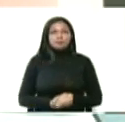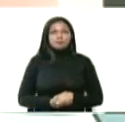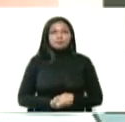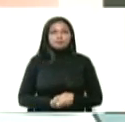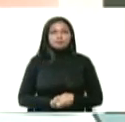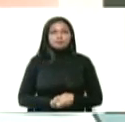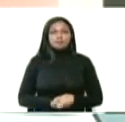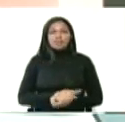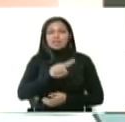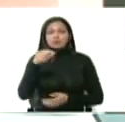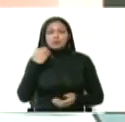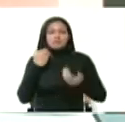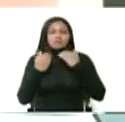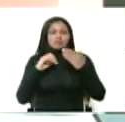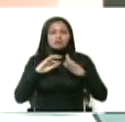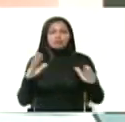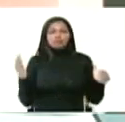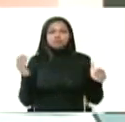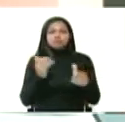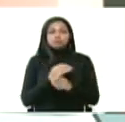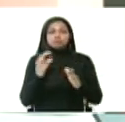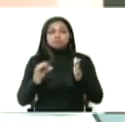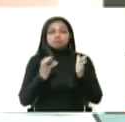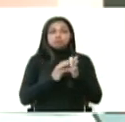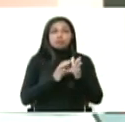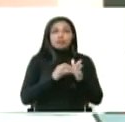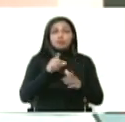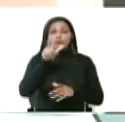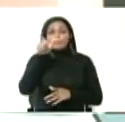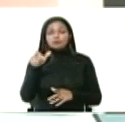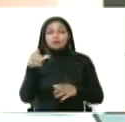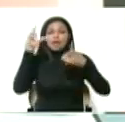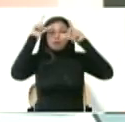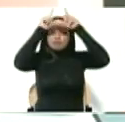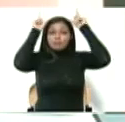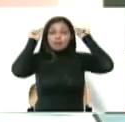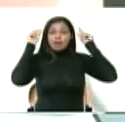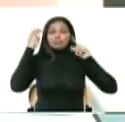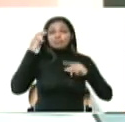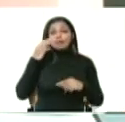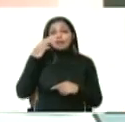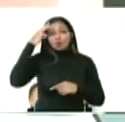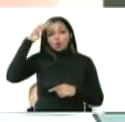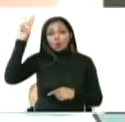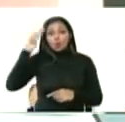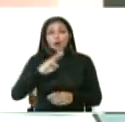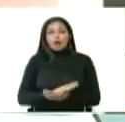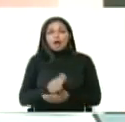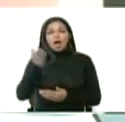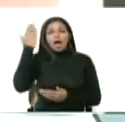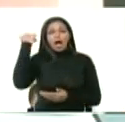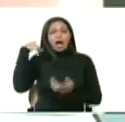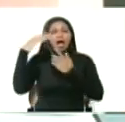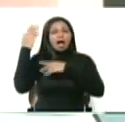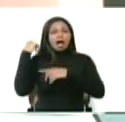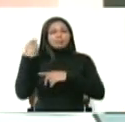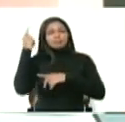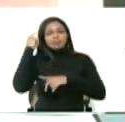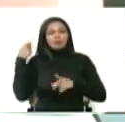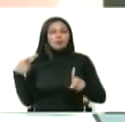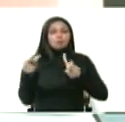Estos son casos que se contagiaron ya del caso de una enfermera cubana que hace unos días dio